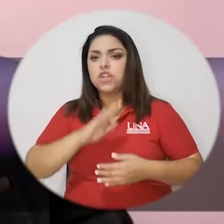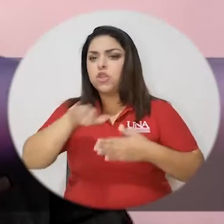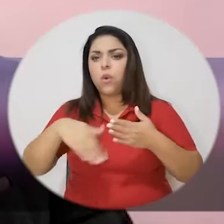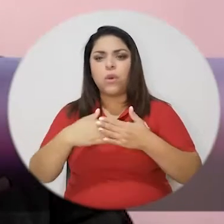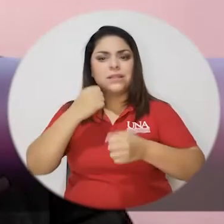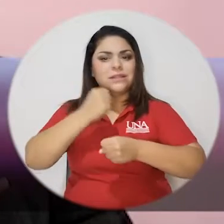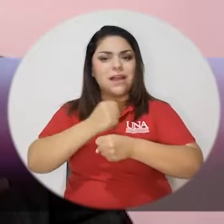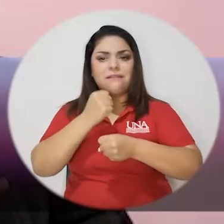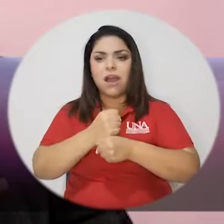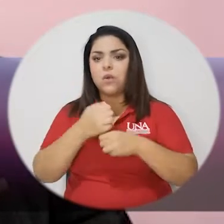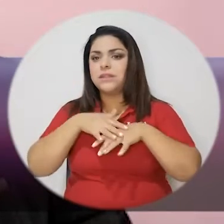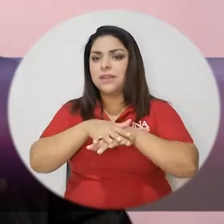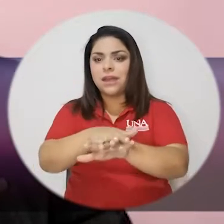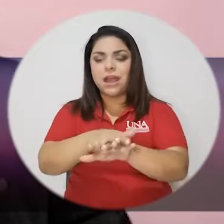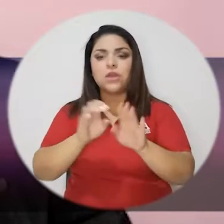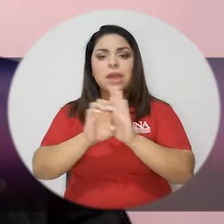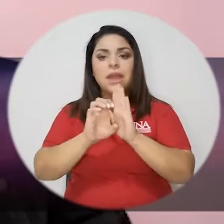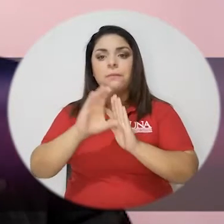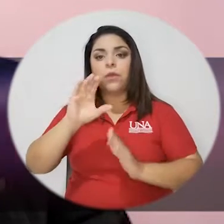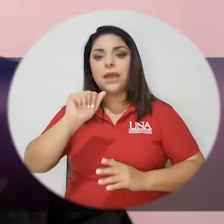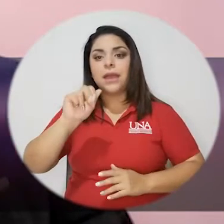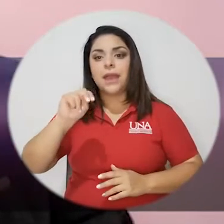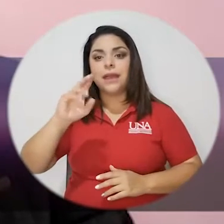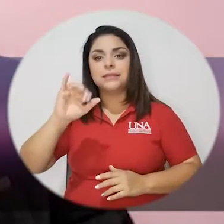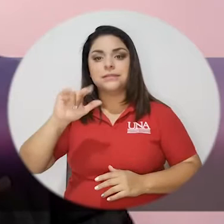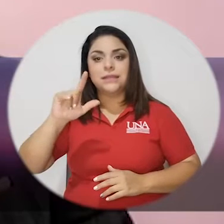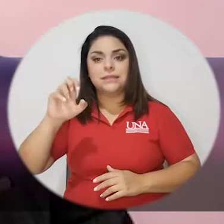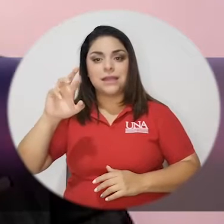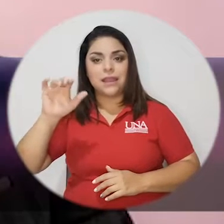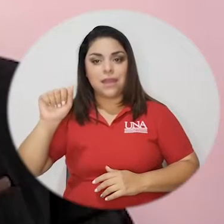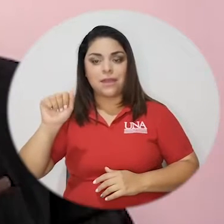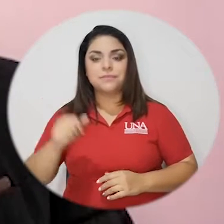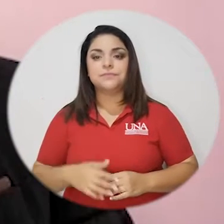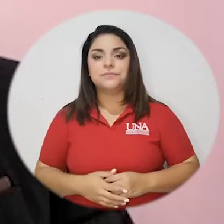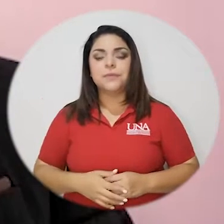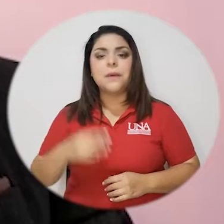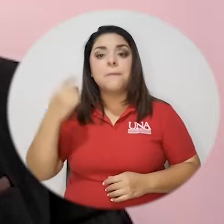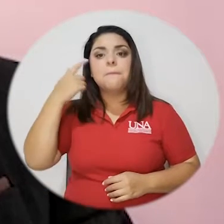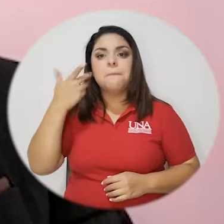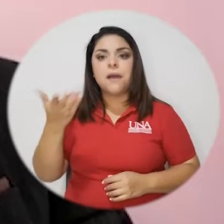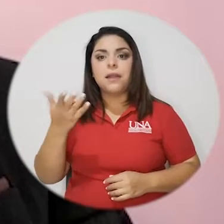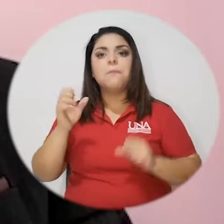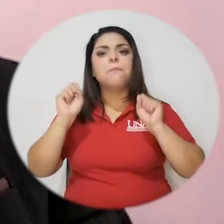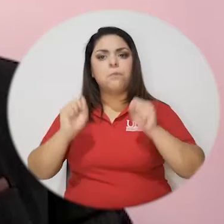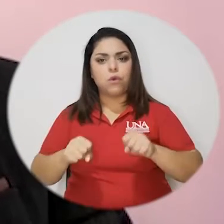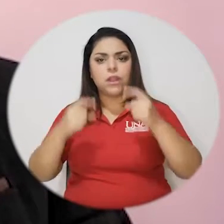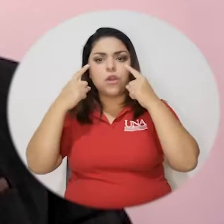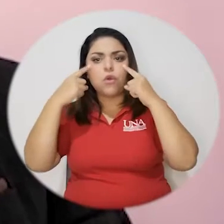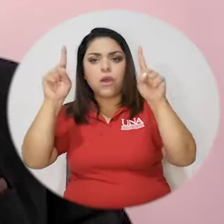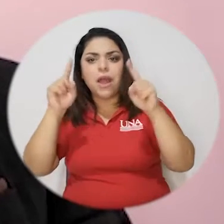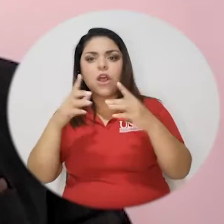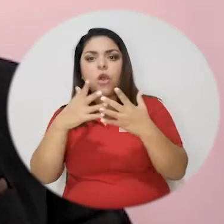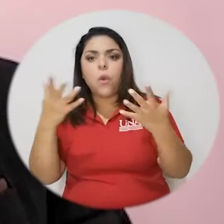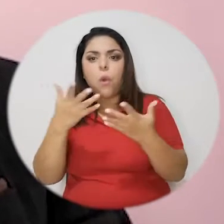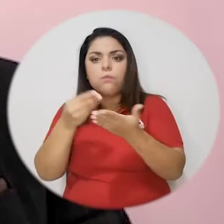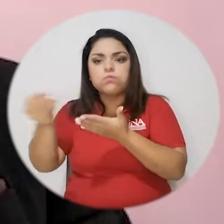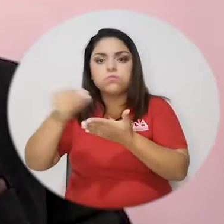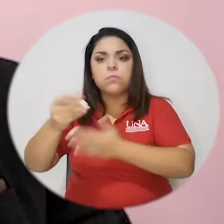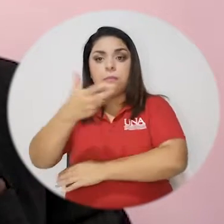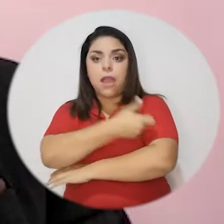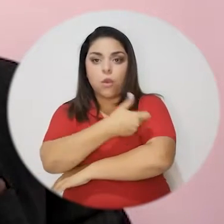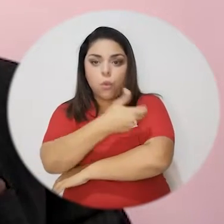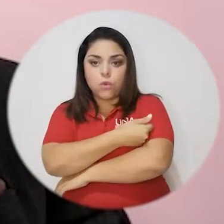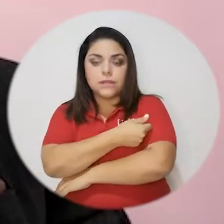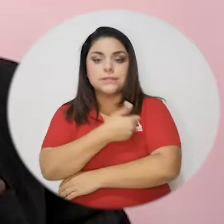sido la gestión integrada, por ejemplo, con Cancillería, eh, para poder gestar o gestionar las vacunas, ¿verdad?,